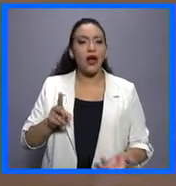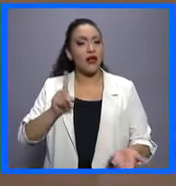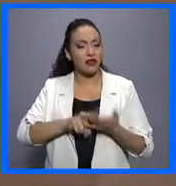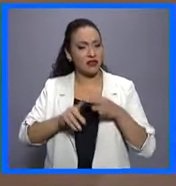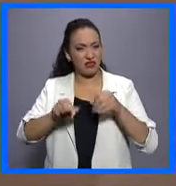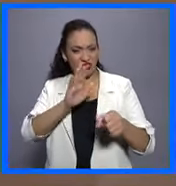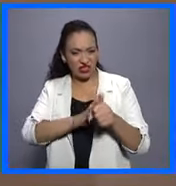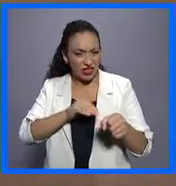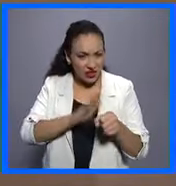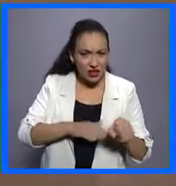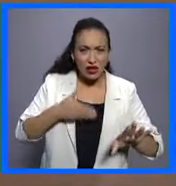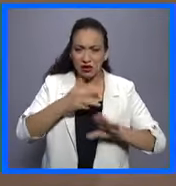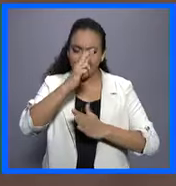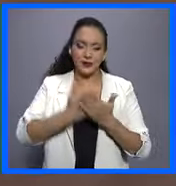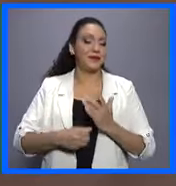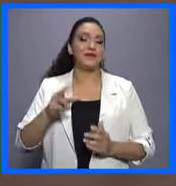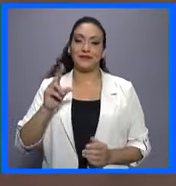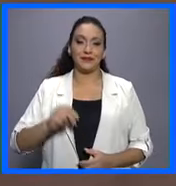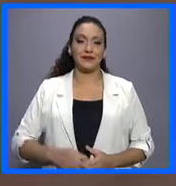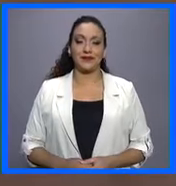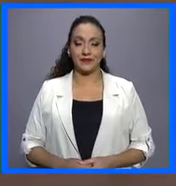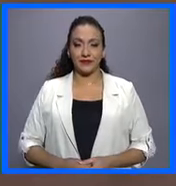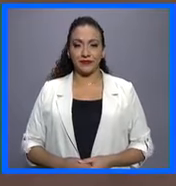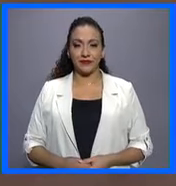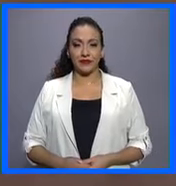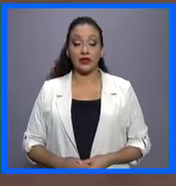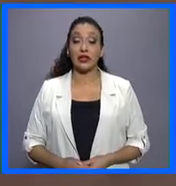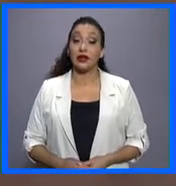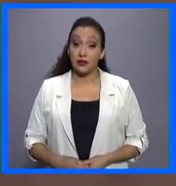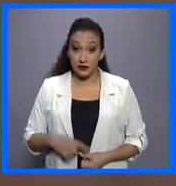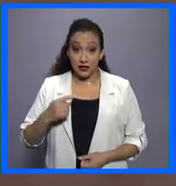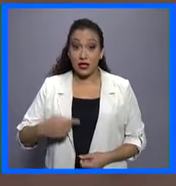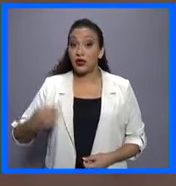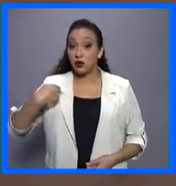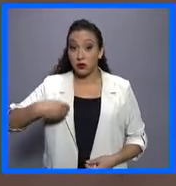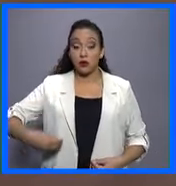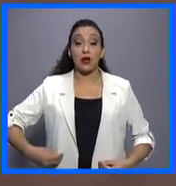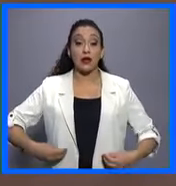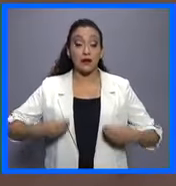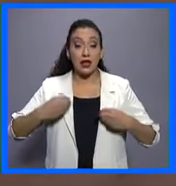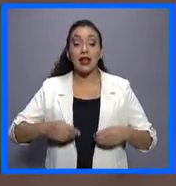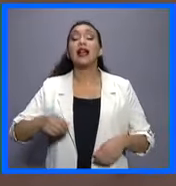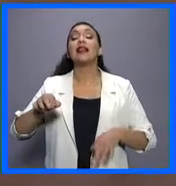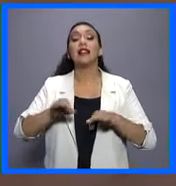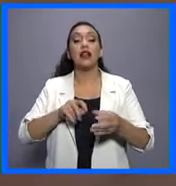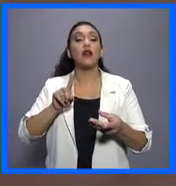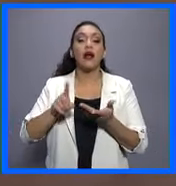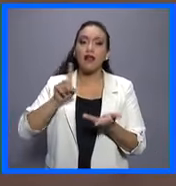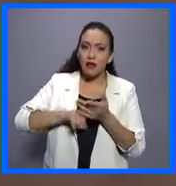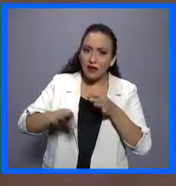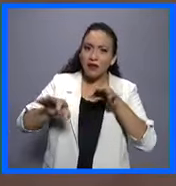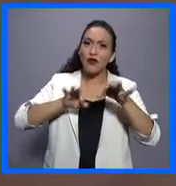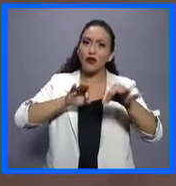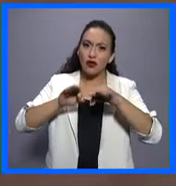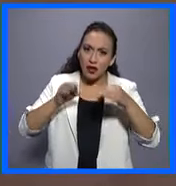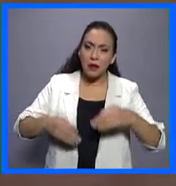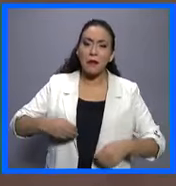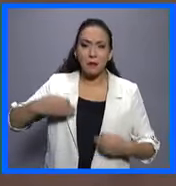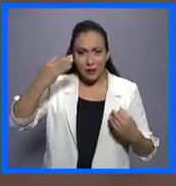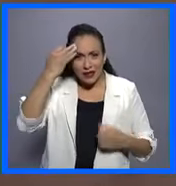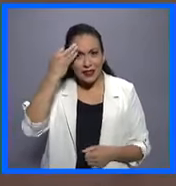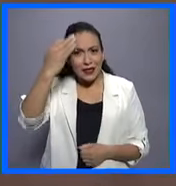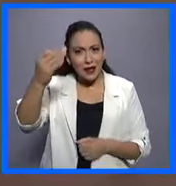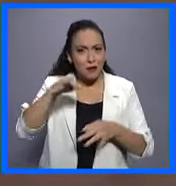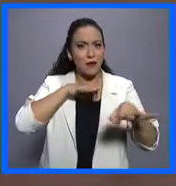de violencia en razón de género. La mayor parte de nuestra vida la pasamos en el ámbito laboral y que